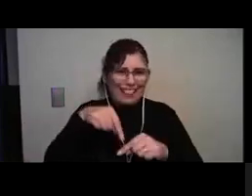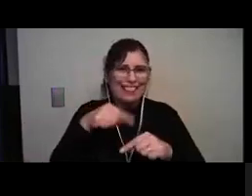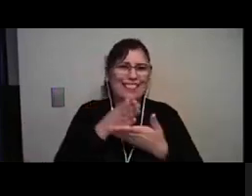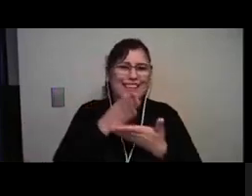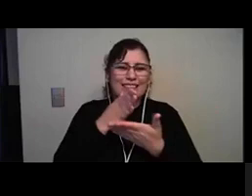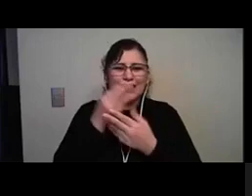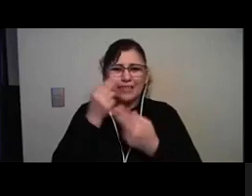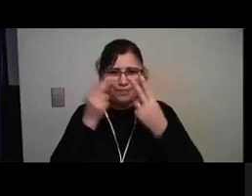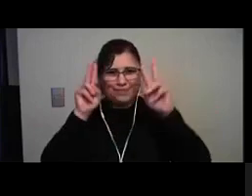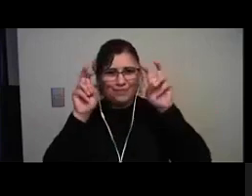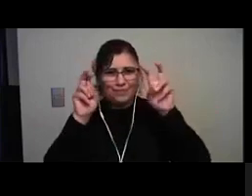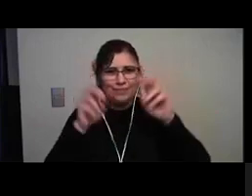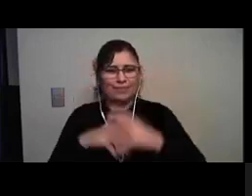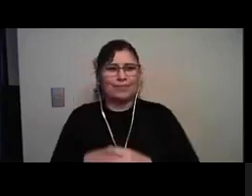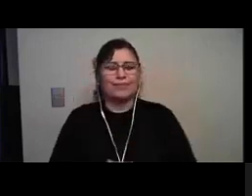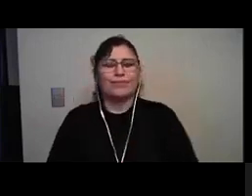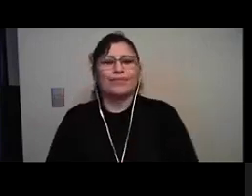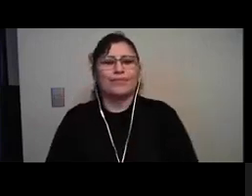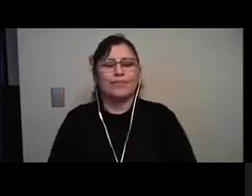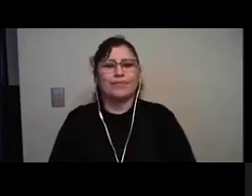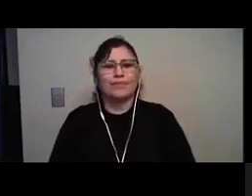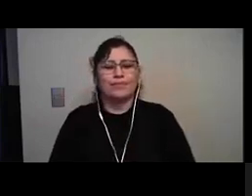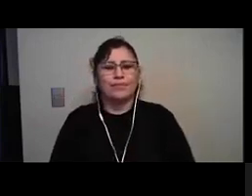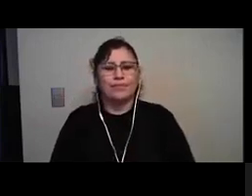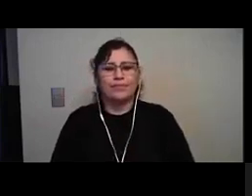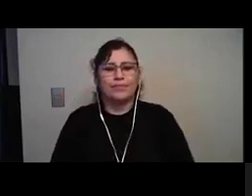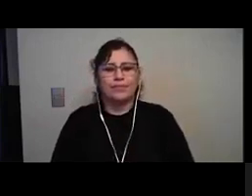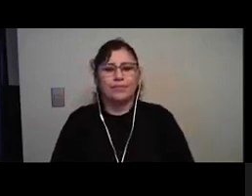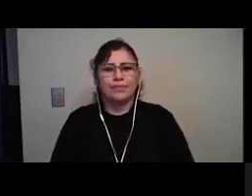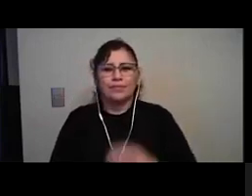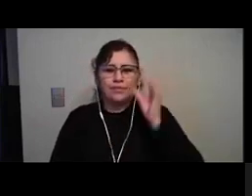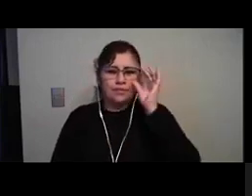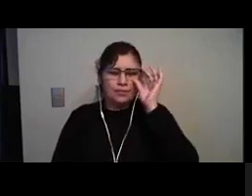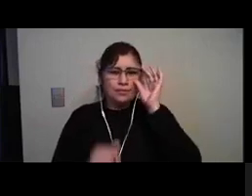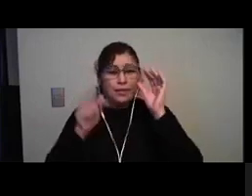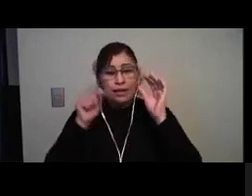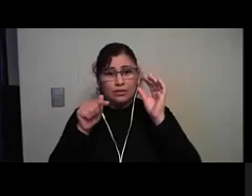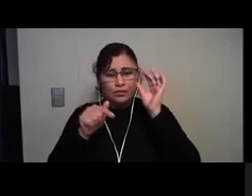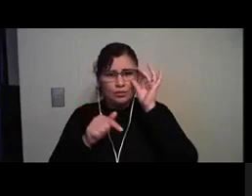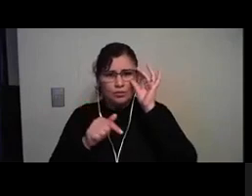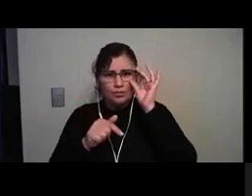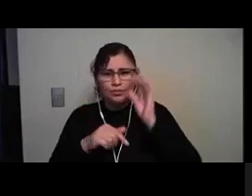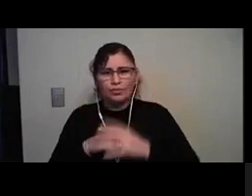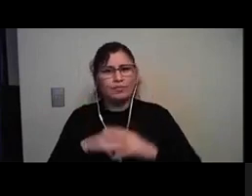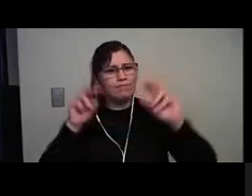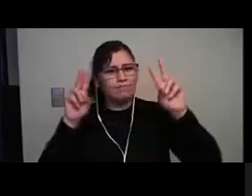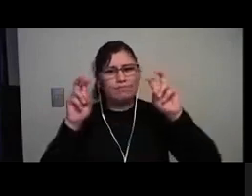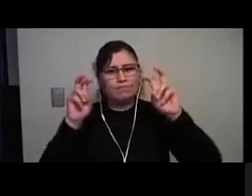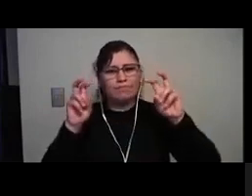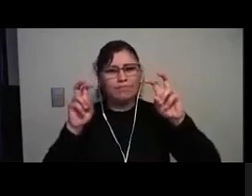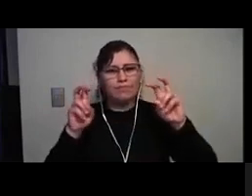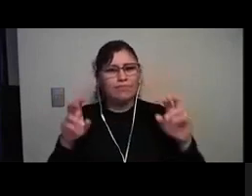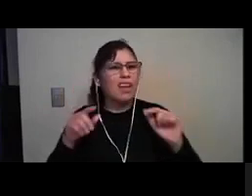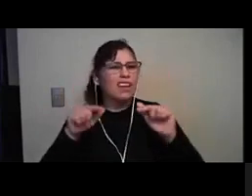¿Ya? Vamos a ver lesiones del sistema nervioso periférico, ¿ya? Que corresponden en gran medida a lesiones